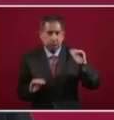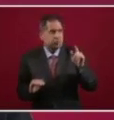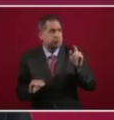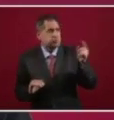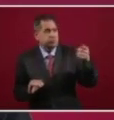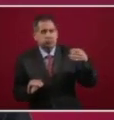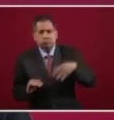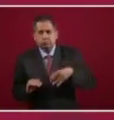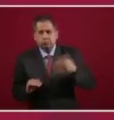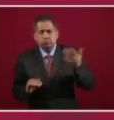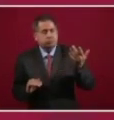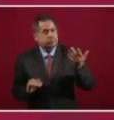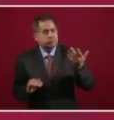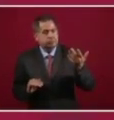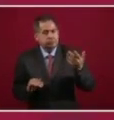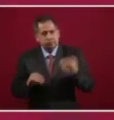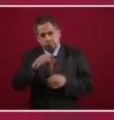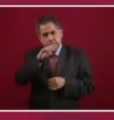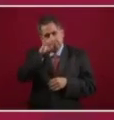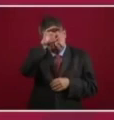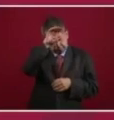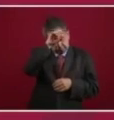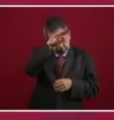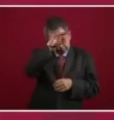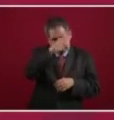canadiense o un minero